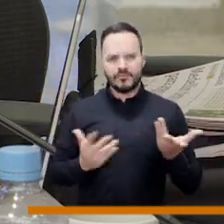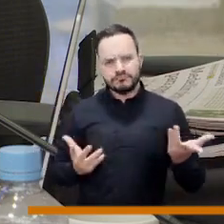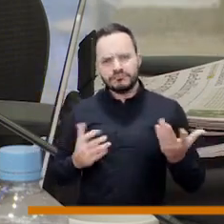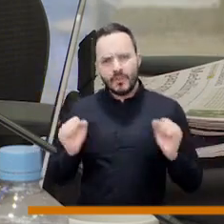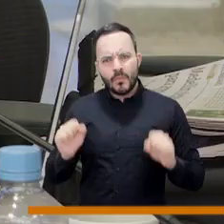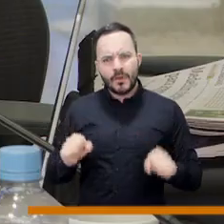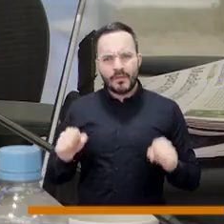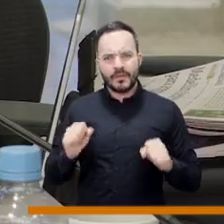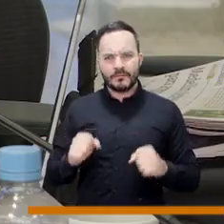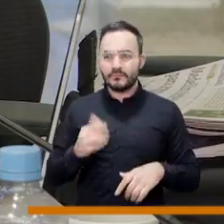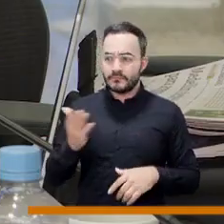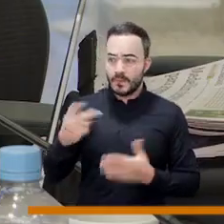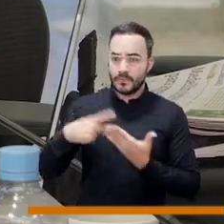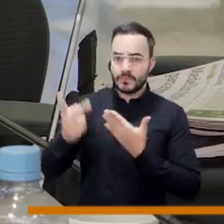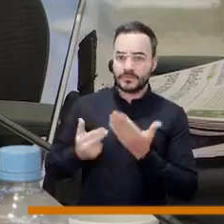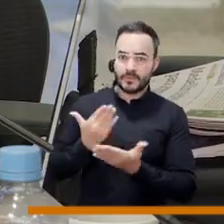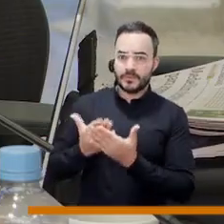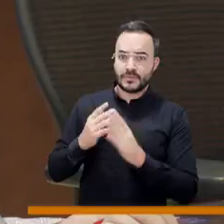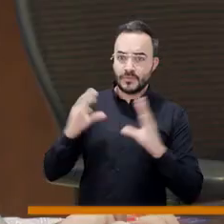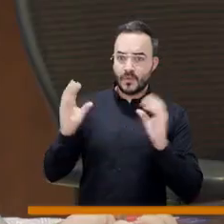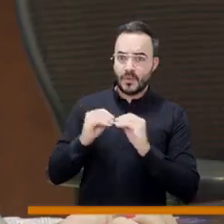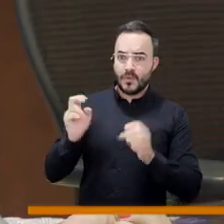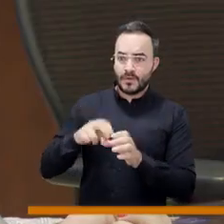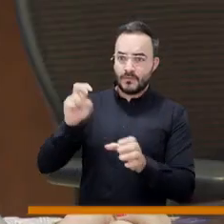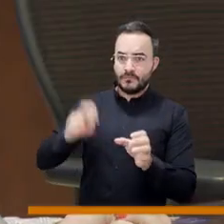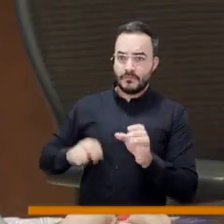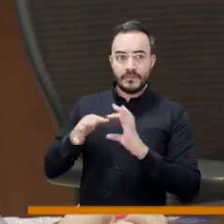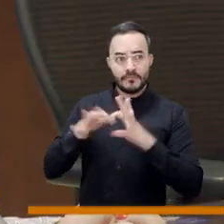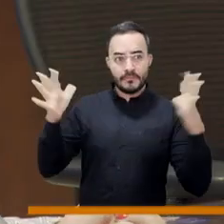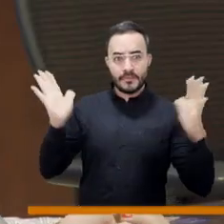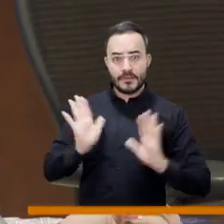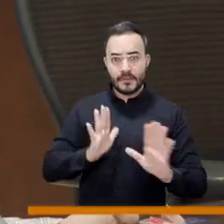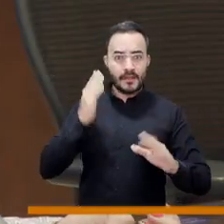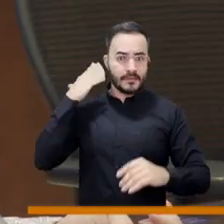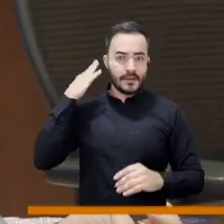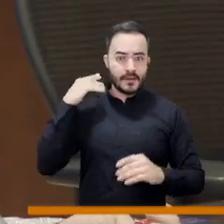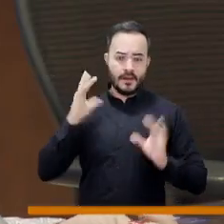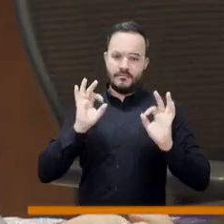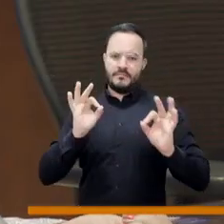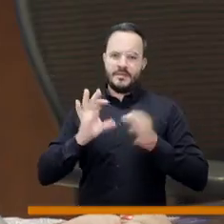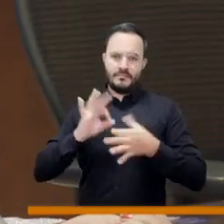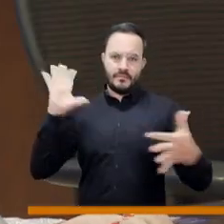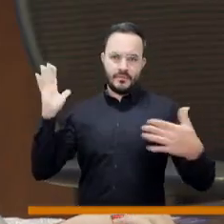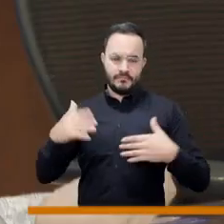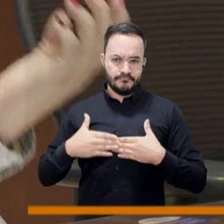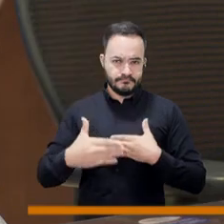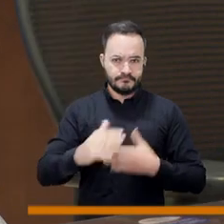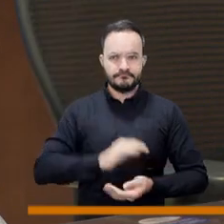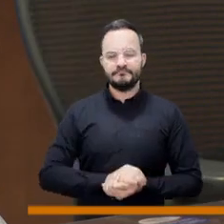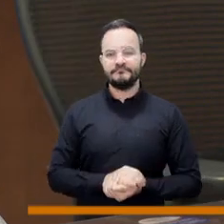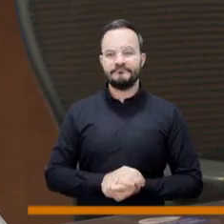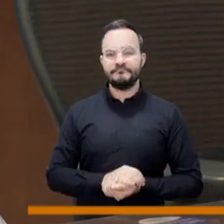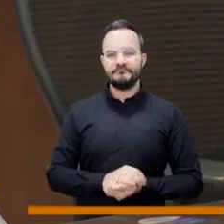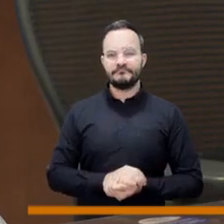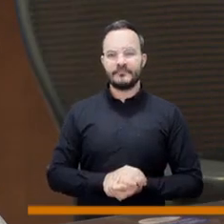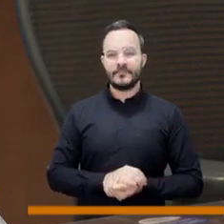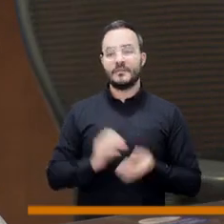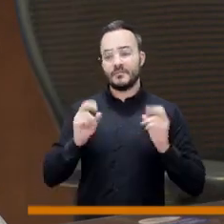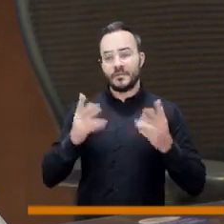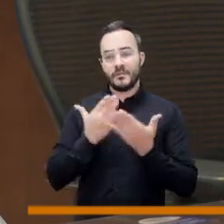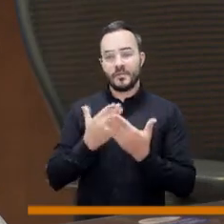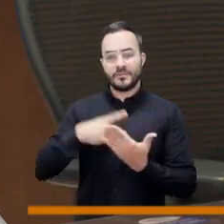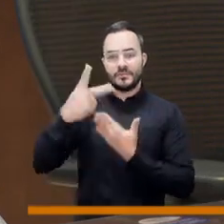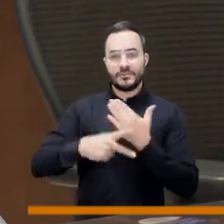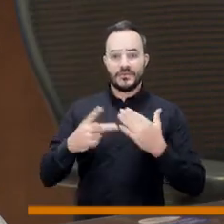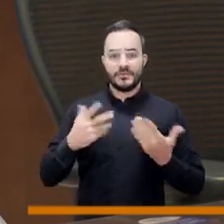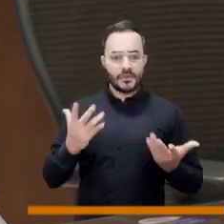Centro Democrático pidió que el debate se diera una vez se retirara el proyecto de acuerdo del exalcalde Quintero. Entonces esa es la propuesta,